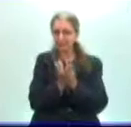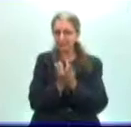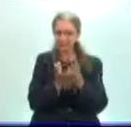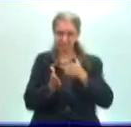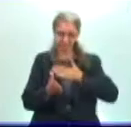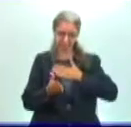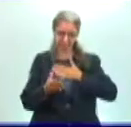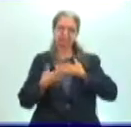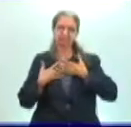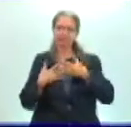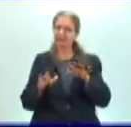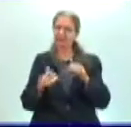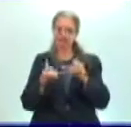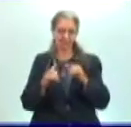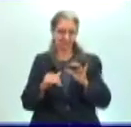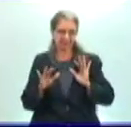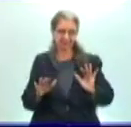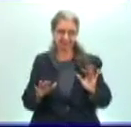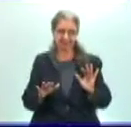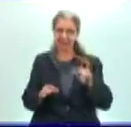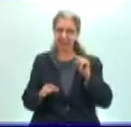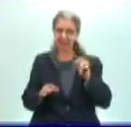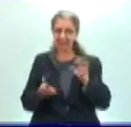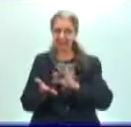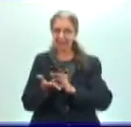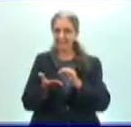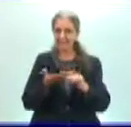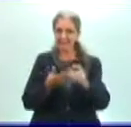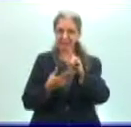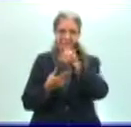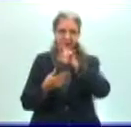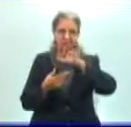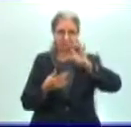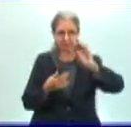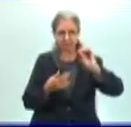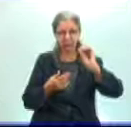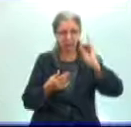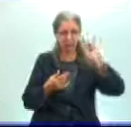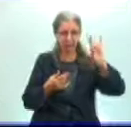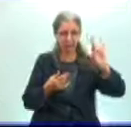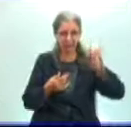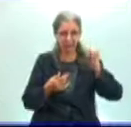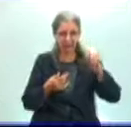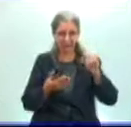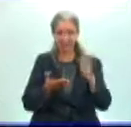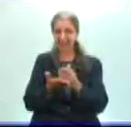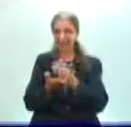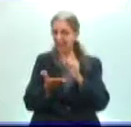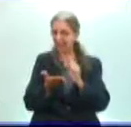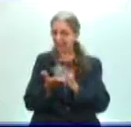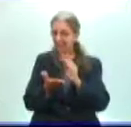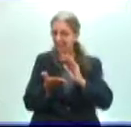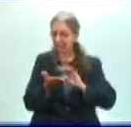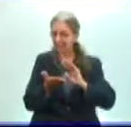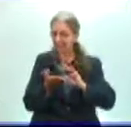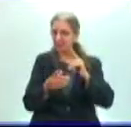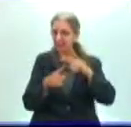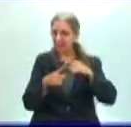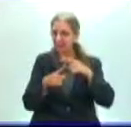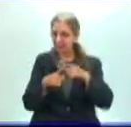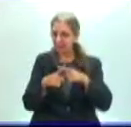con tu libro. En la página 109. Verifica bien, esto lo vas a estar viendo en la